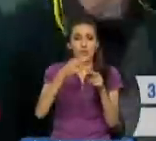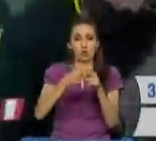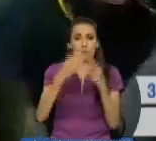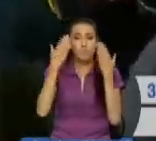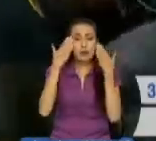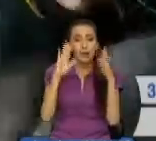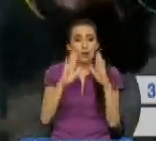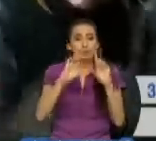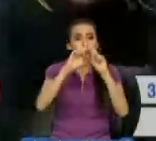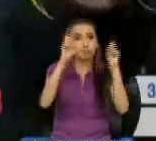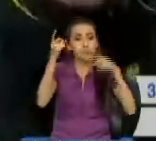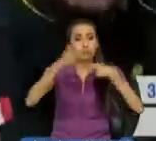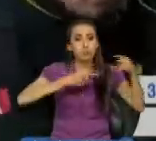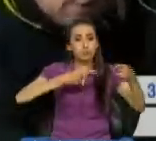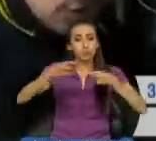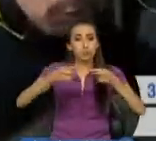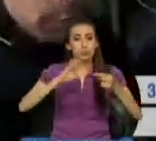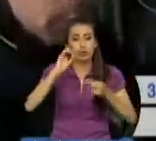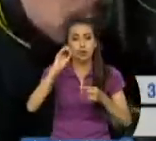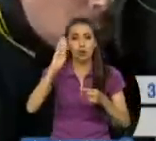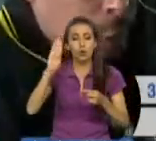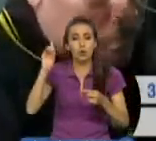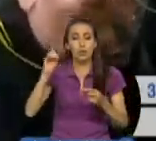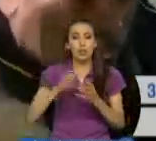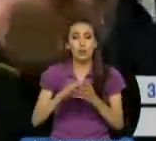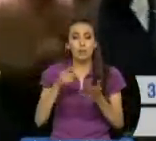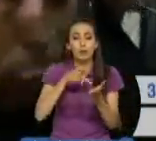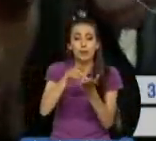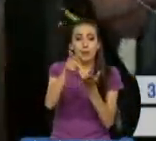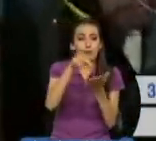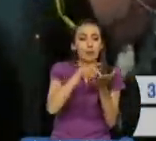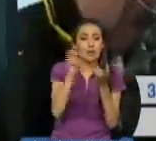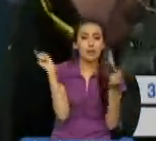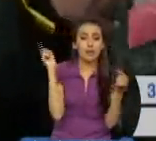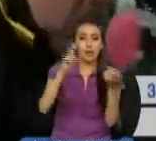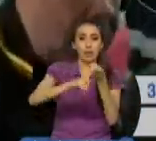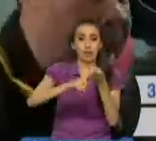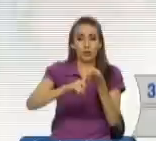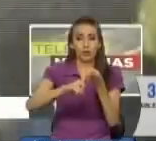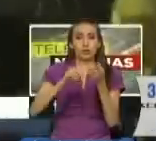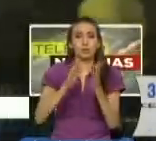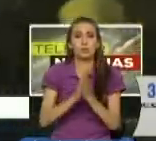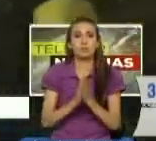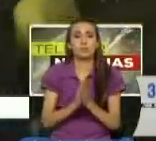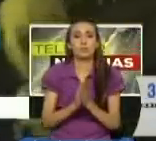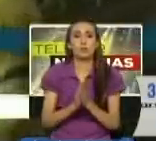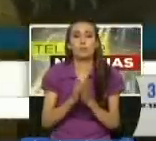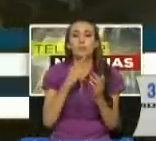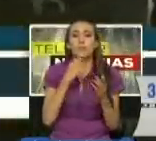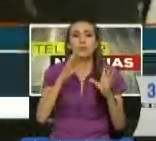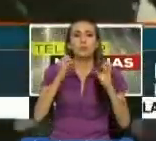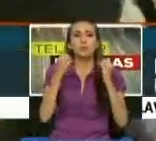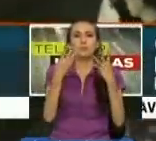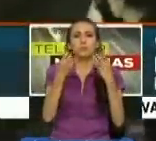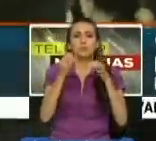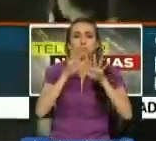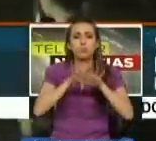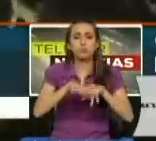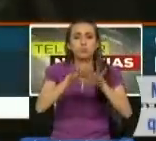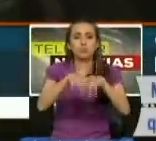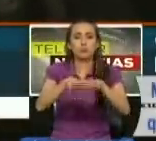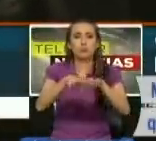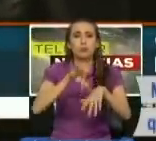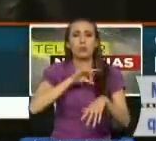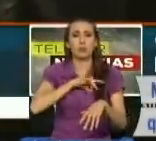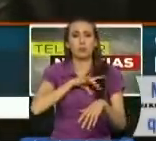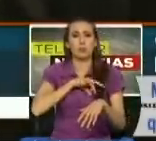Marcelo de brech habría señalado que Oh hace referencia al exmandatario ollanta umala cientos de manifestantes salieron a las calles de Santiago de Chile para